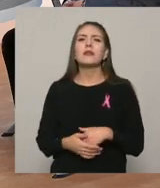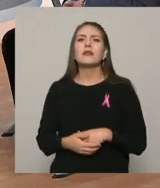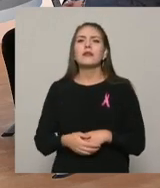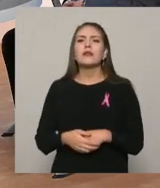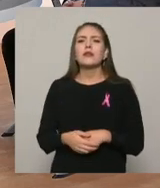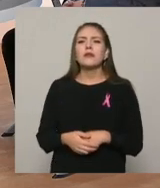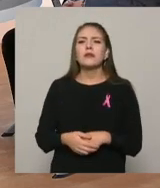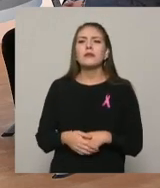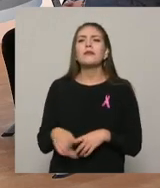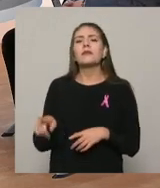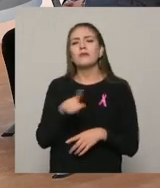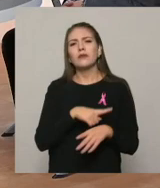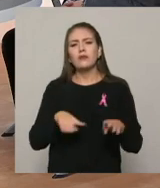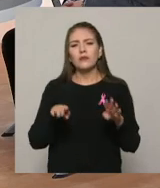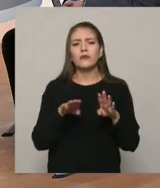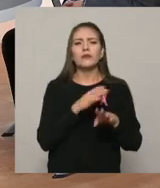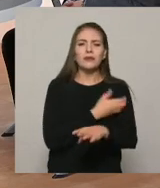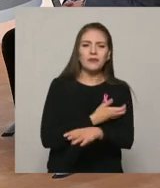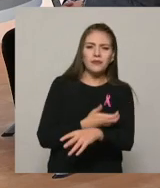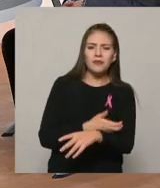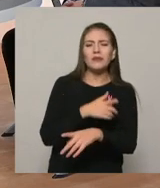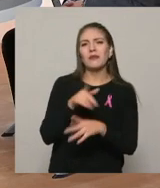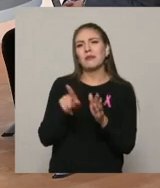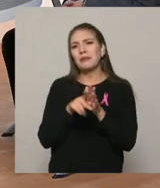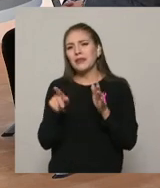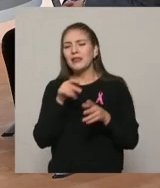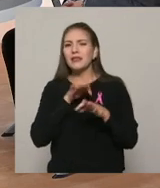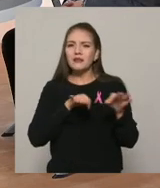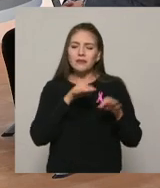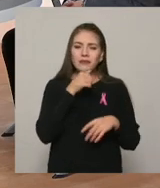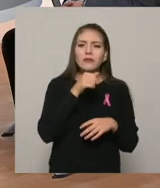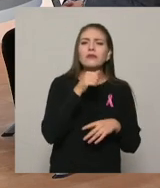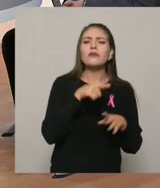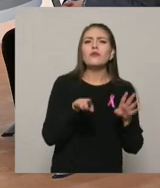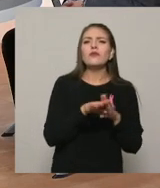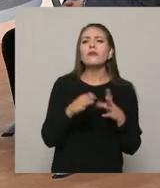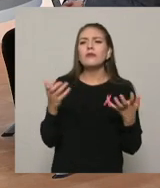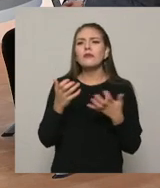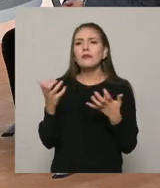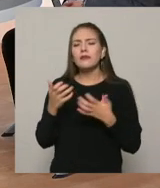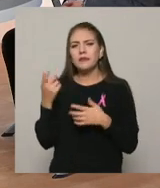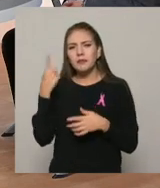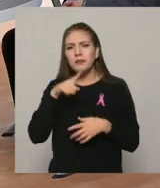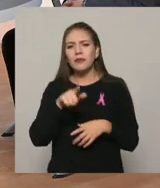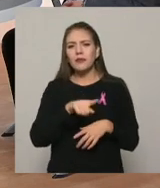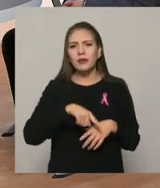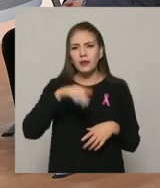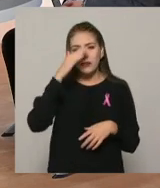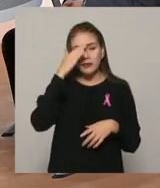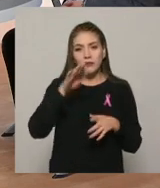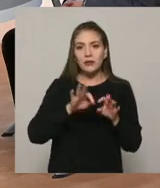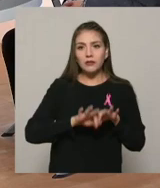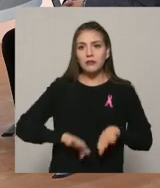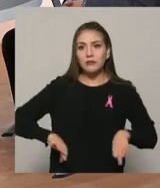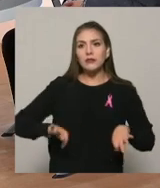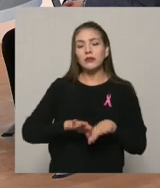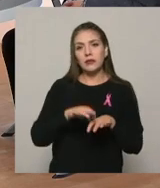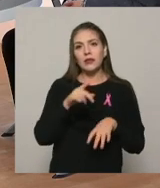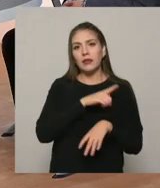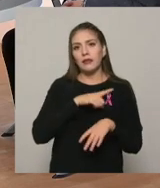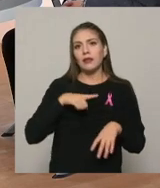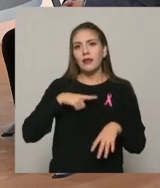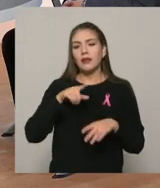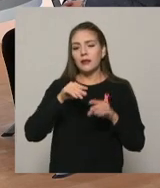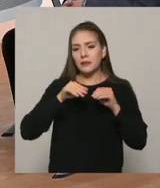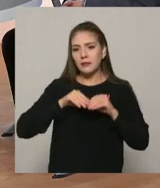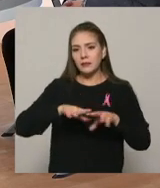tanto a los colegas, a los medios de comunicación privados, públicos, de la importancia que tienen también publicar y difundir temas